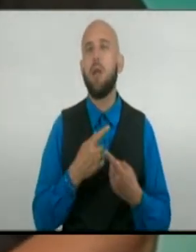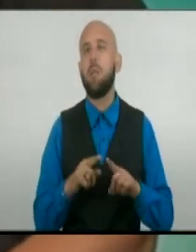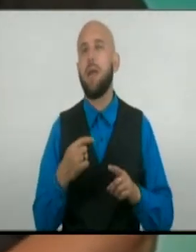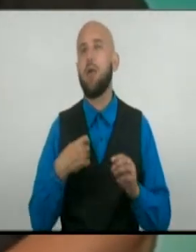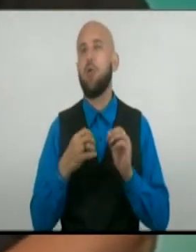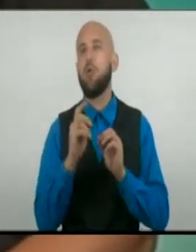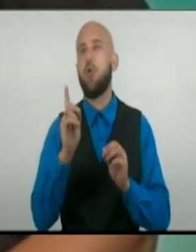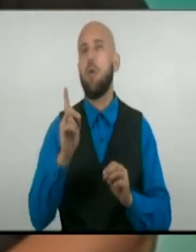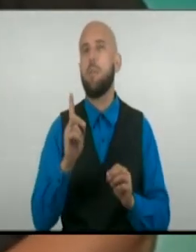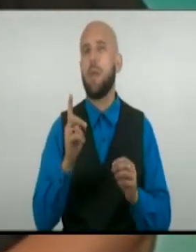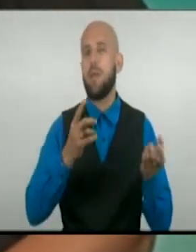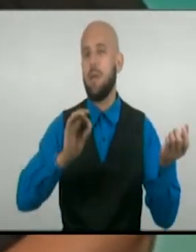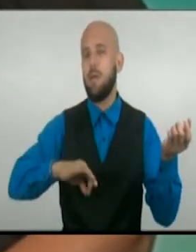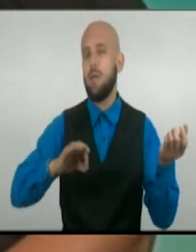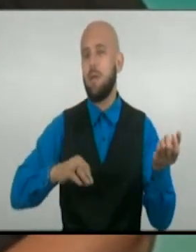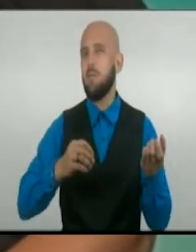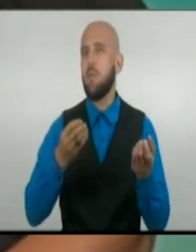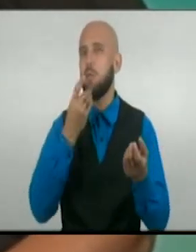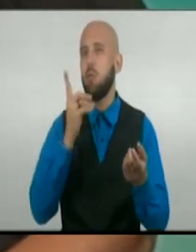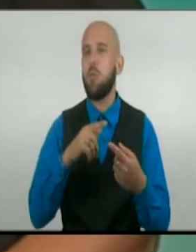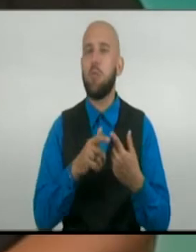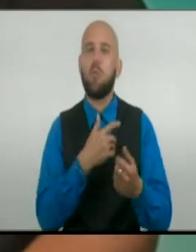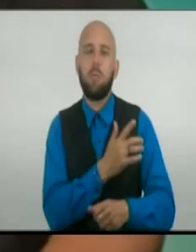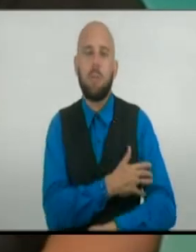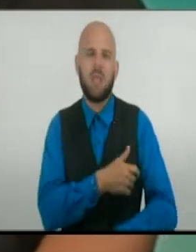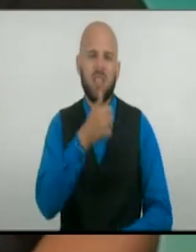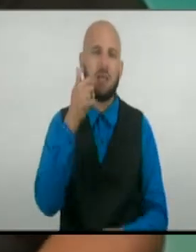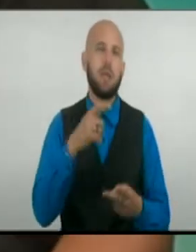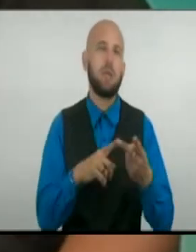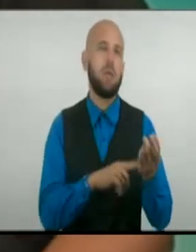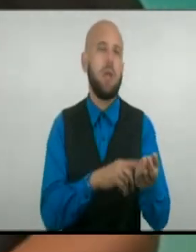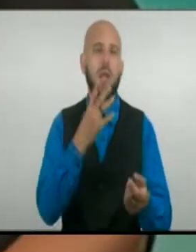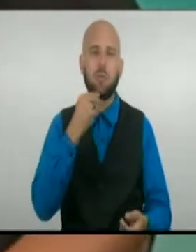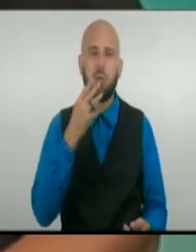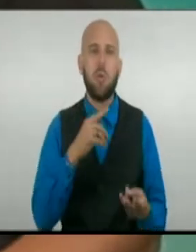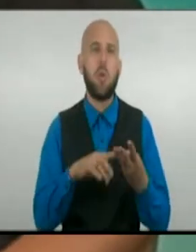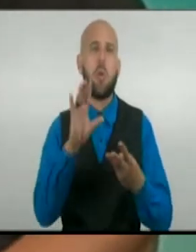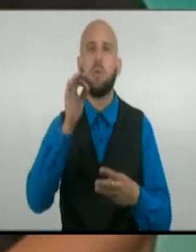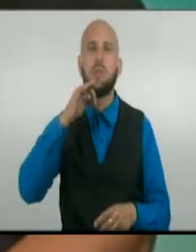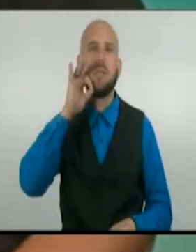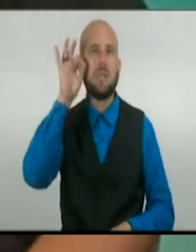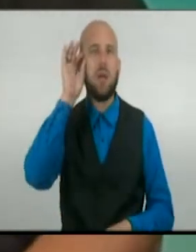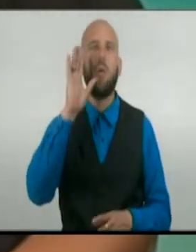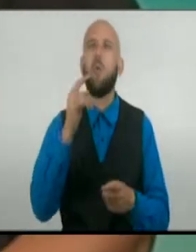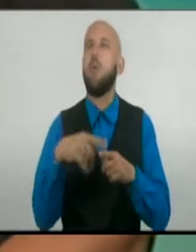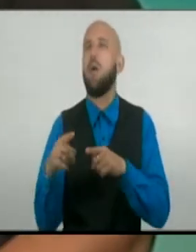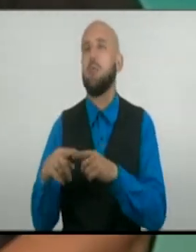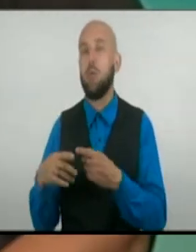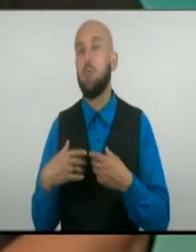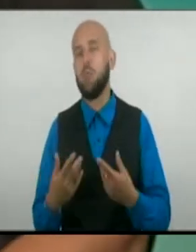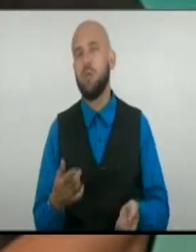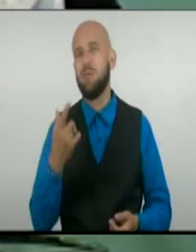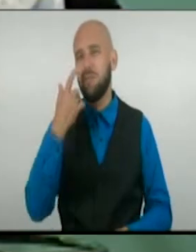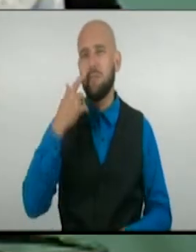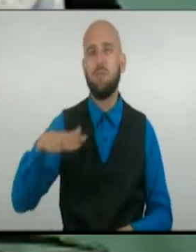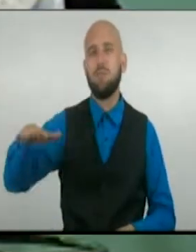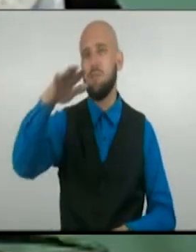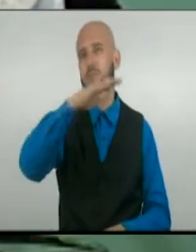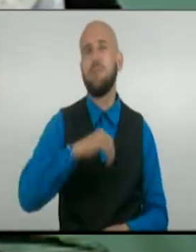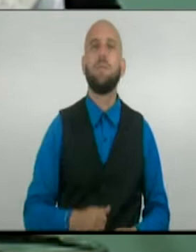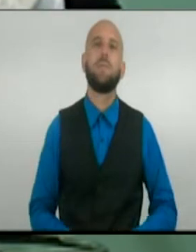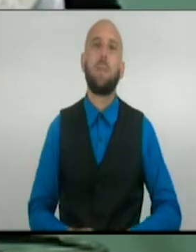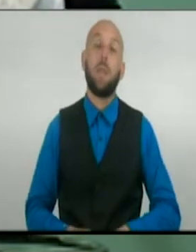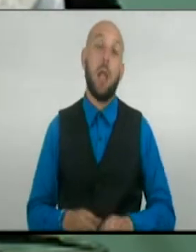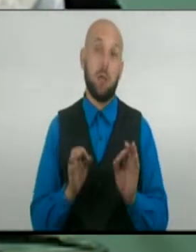los requisitos y las personas no pueden ver que se ha rechazado su actitud altruista todo lo contrario claro a ver